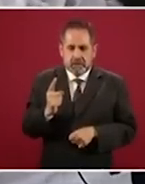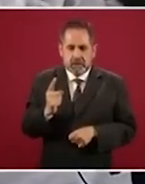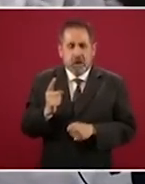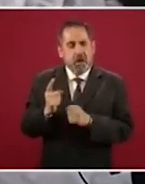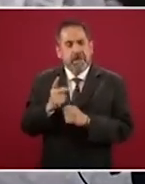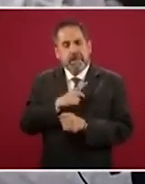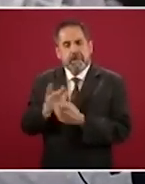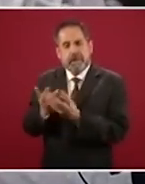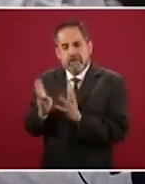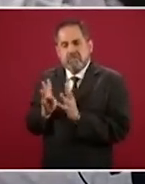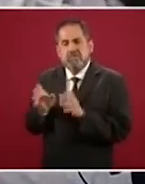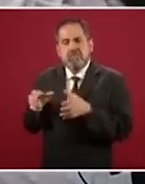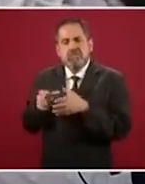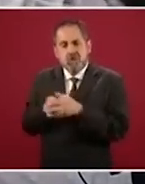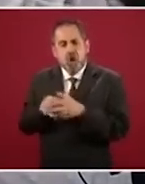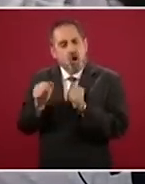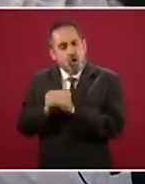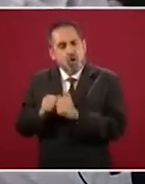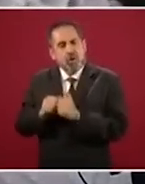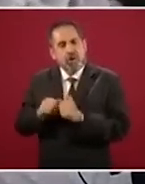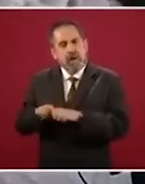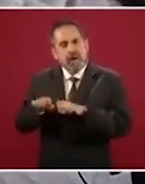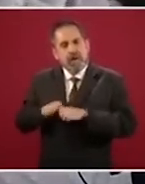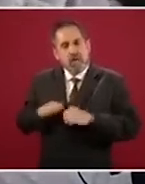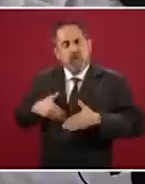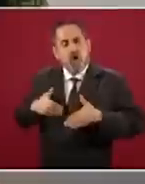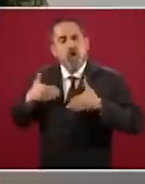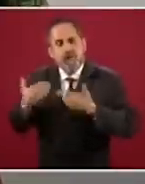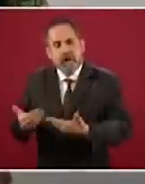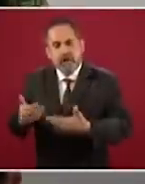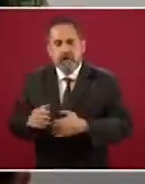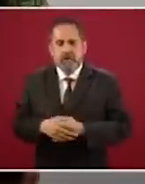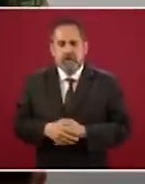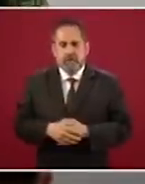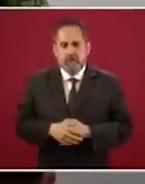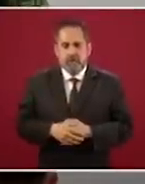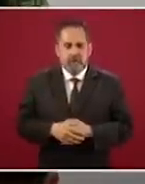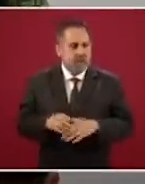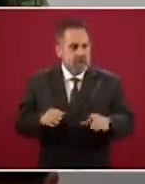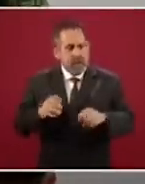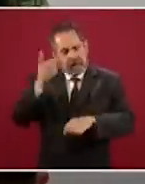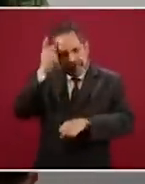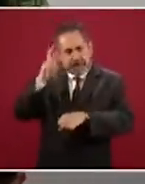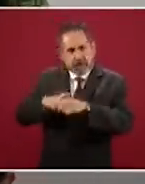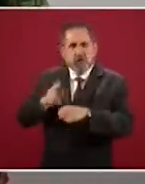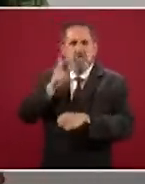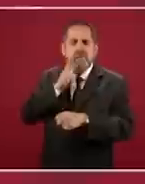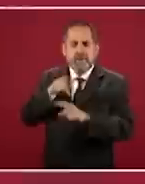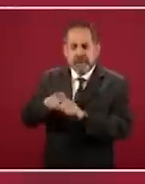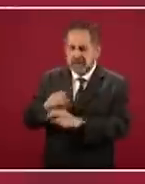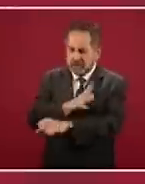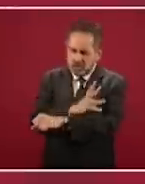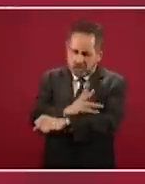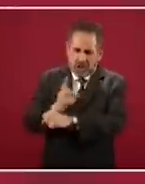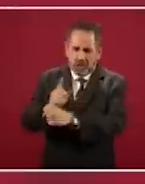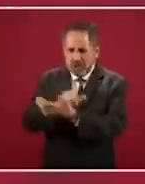de un equipo, como usted dice, de confianza. Entonces, el director de Pemex es una gente honesta,